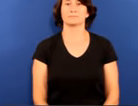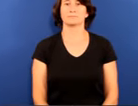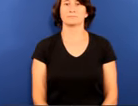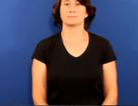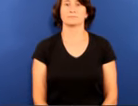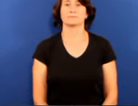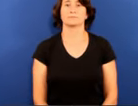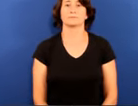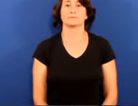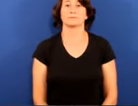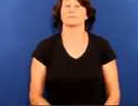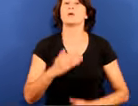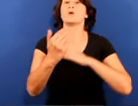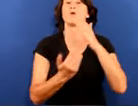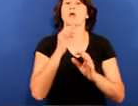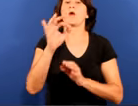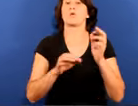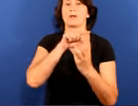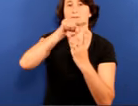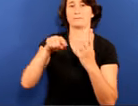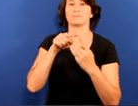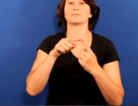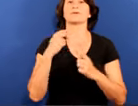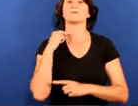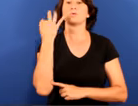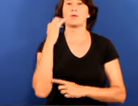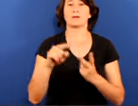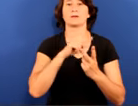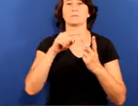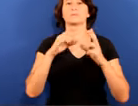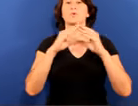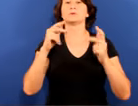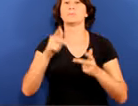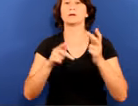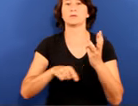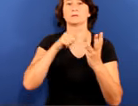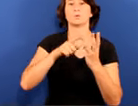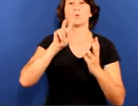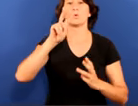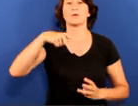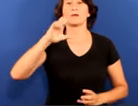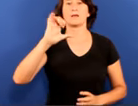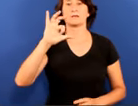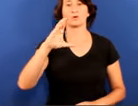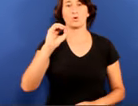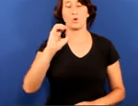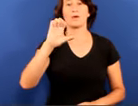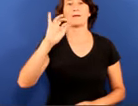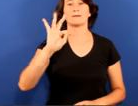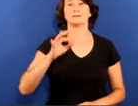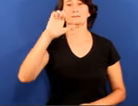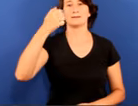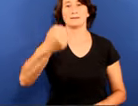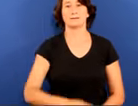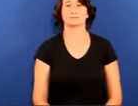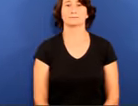Parque Natural de Urkiola. Este encuentro se enmarca dentro del proyecto de investigación Evaluación de los Ecosistemas del Milenio de